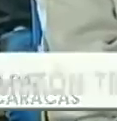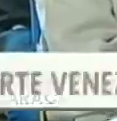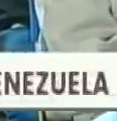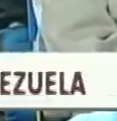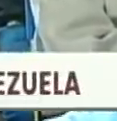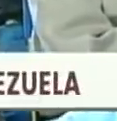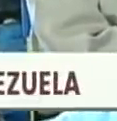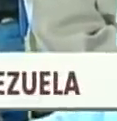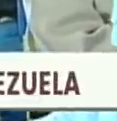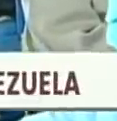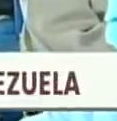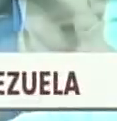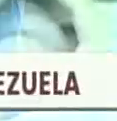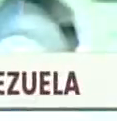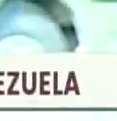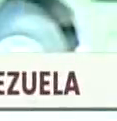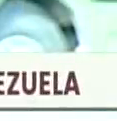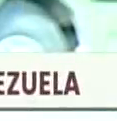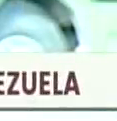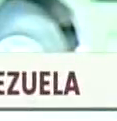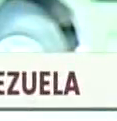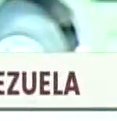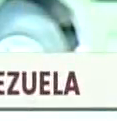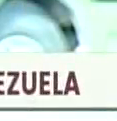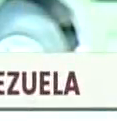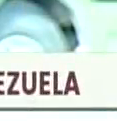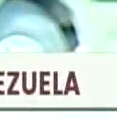Guasasa, Guasasa, su director Luis Guzmán.